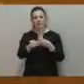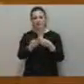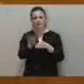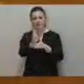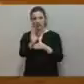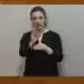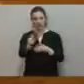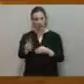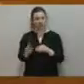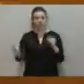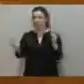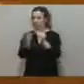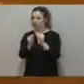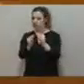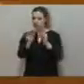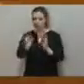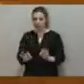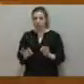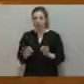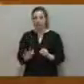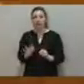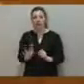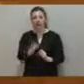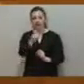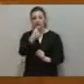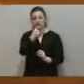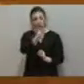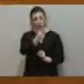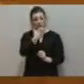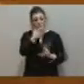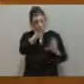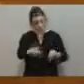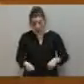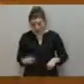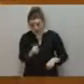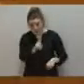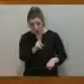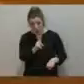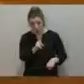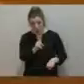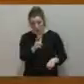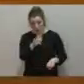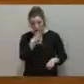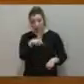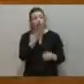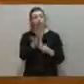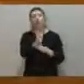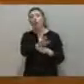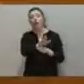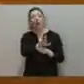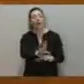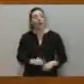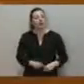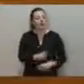Izquierda Unida. Y le decimos más. Si no la admiten, no admitiremos su moción.